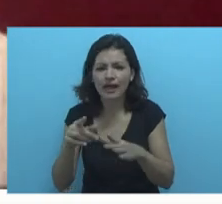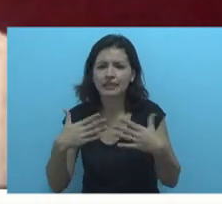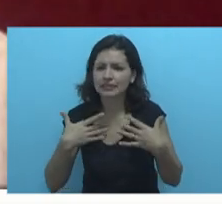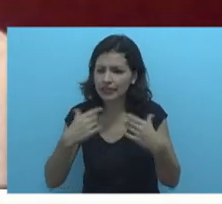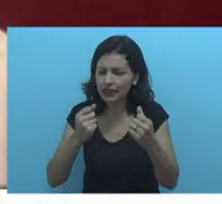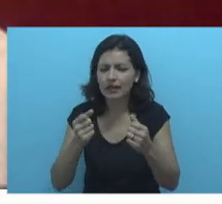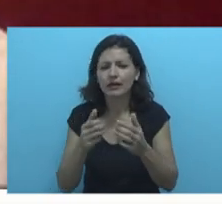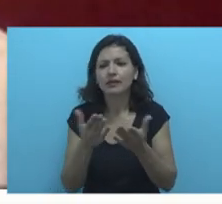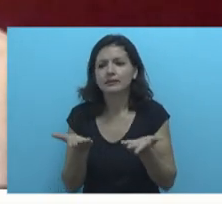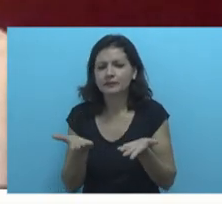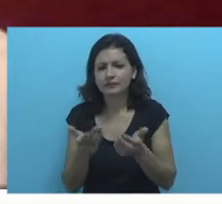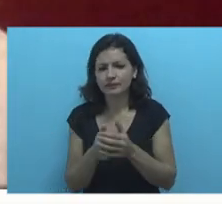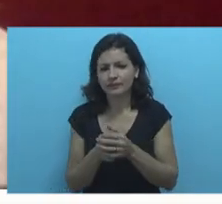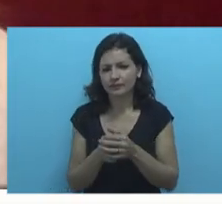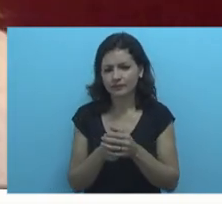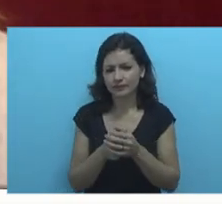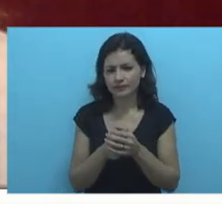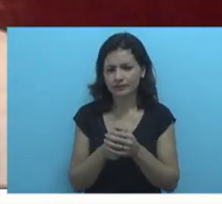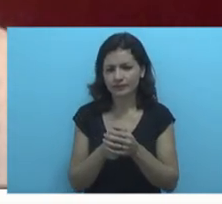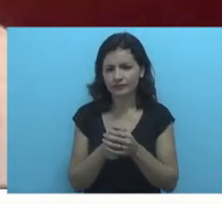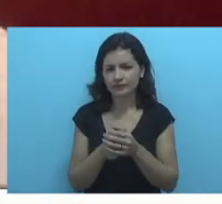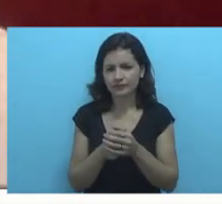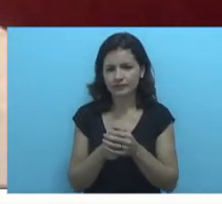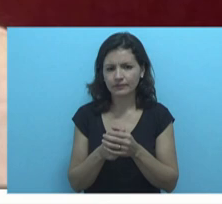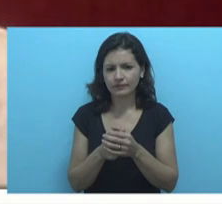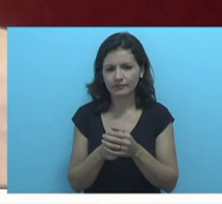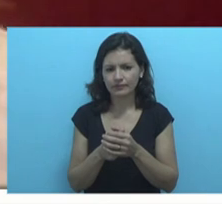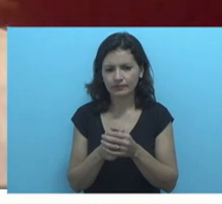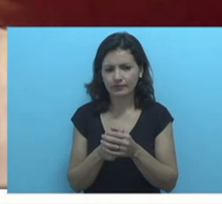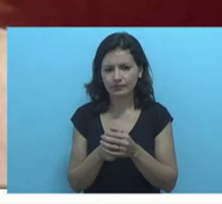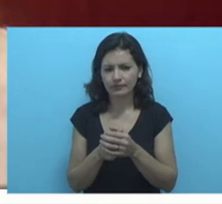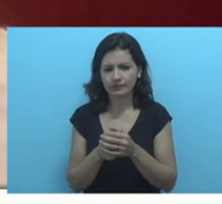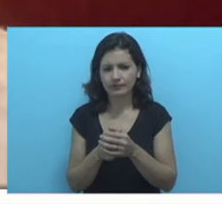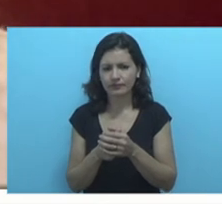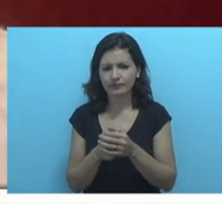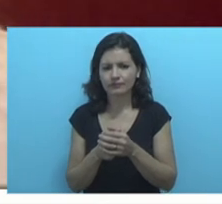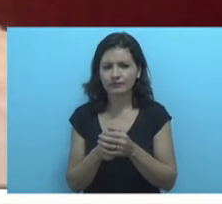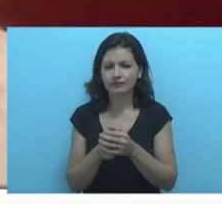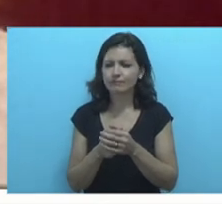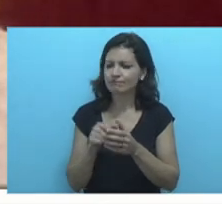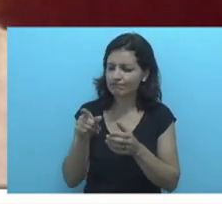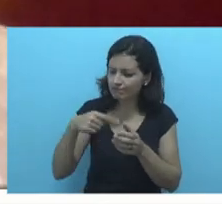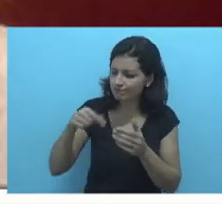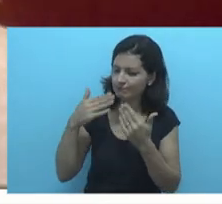deseos sinceros de mejoría, de fuerza, y bueno, a ellos también les agradecemos, porque sabían que